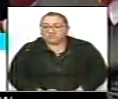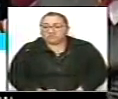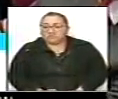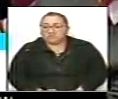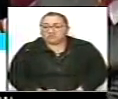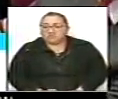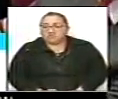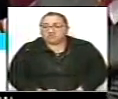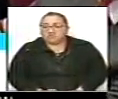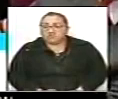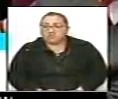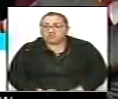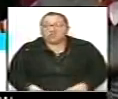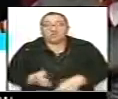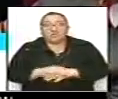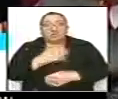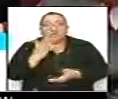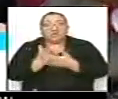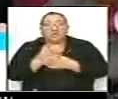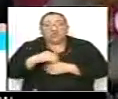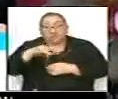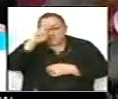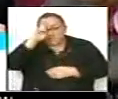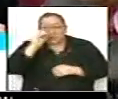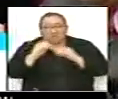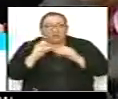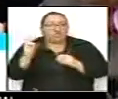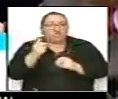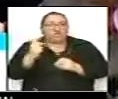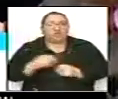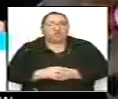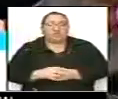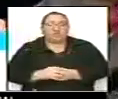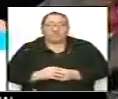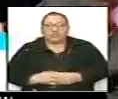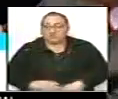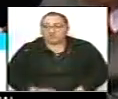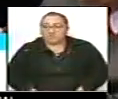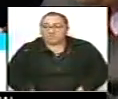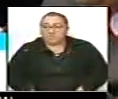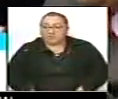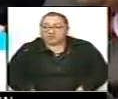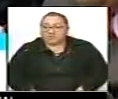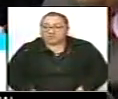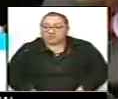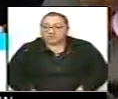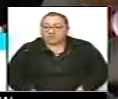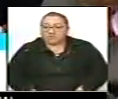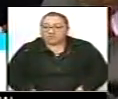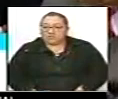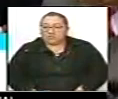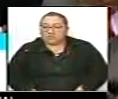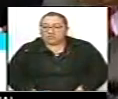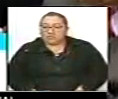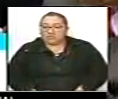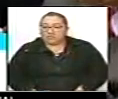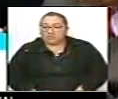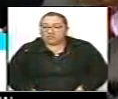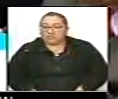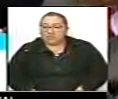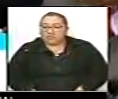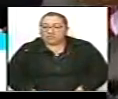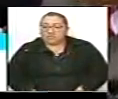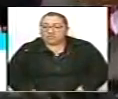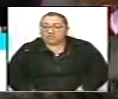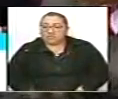sobre el lema de que en el Perú los problemas se resuelven solos o no se resuelven nunca. Entonces ahí están dejando los problemas acá. Y nosotros debatiendo